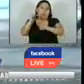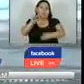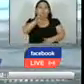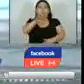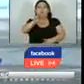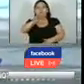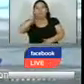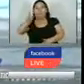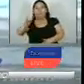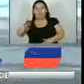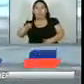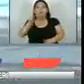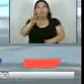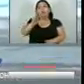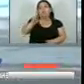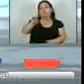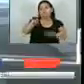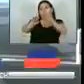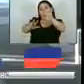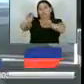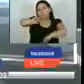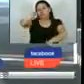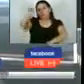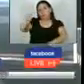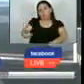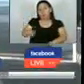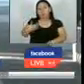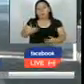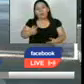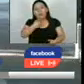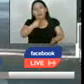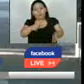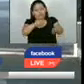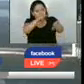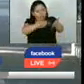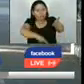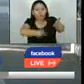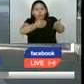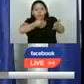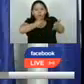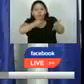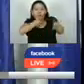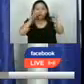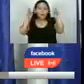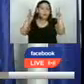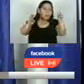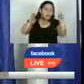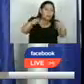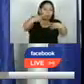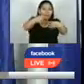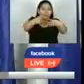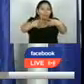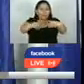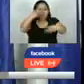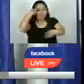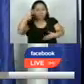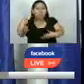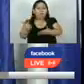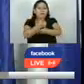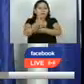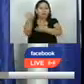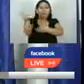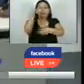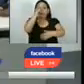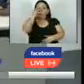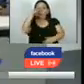2022 con 2.8%. Así lo reveló un estudio del Observatorio de Políticas Públicas de la Universidad